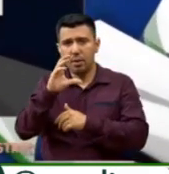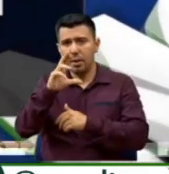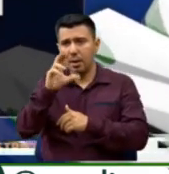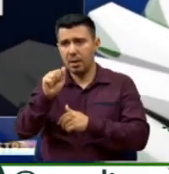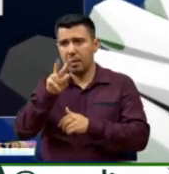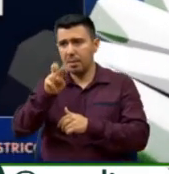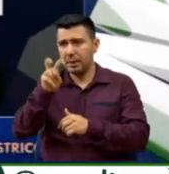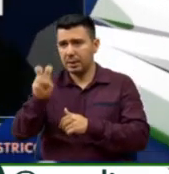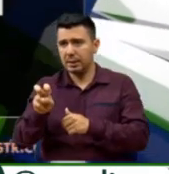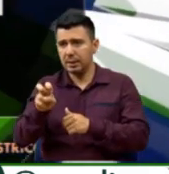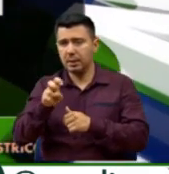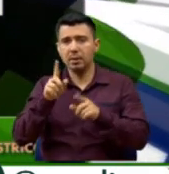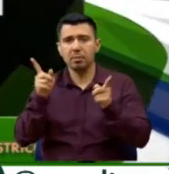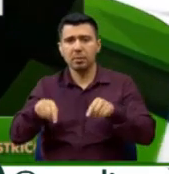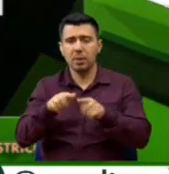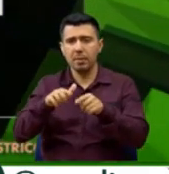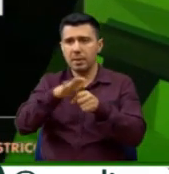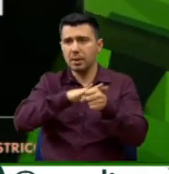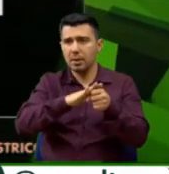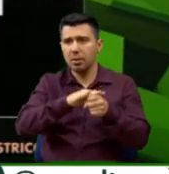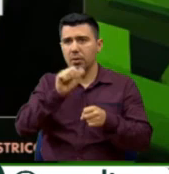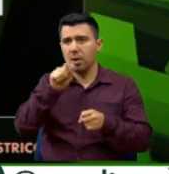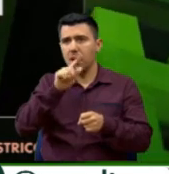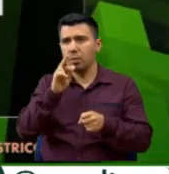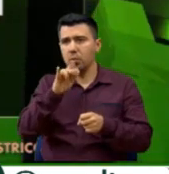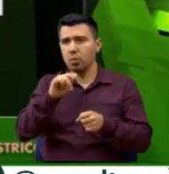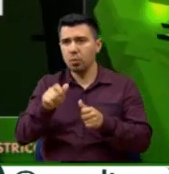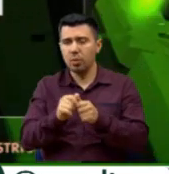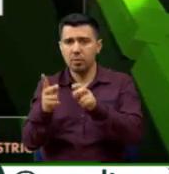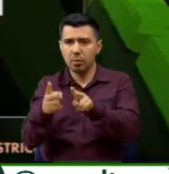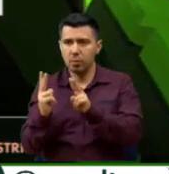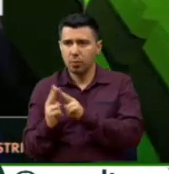Y desde el sector Asturias tomar el viaducto La Flora.